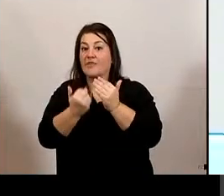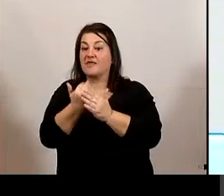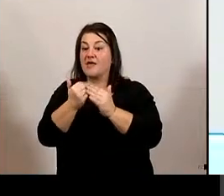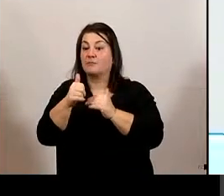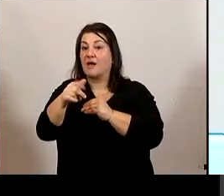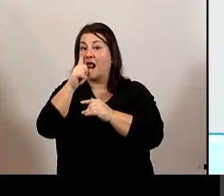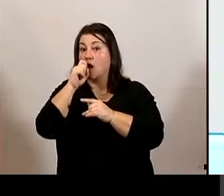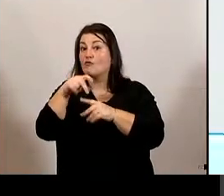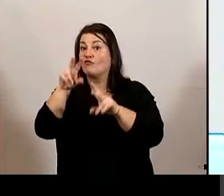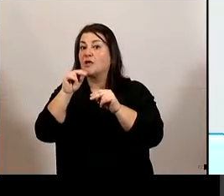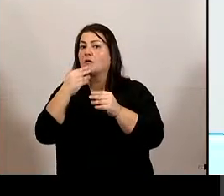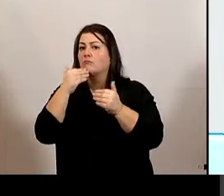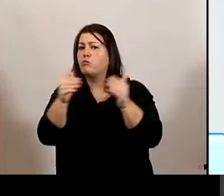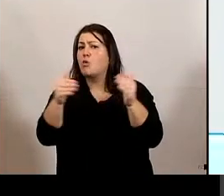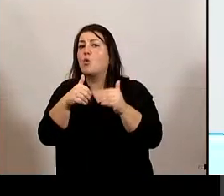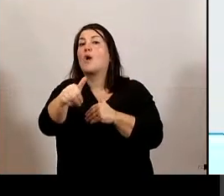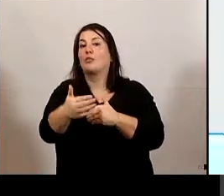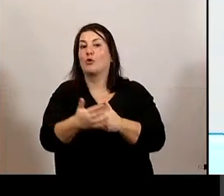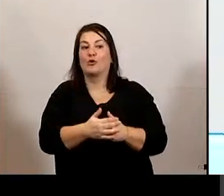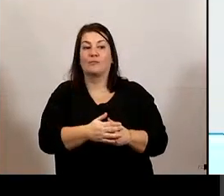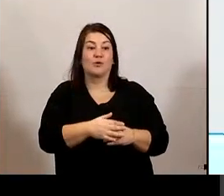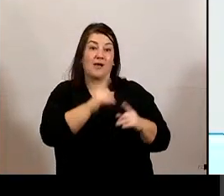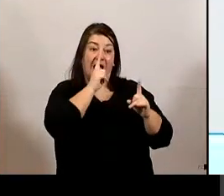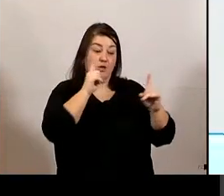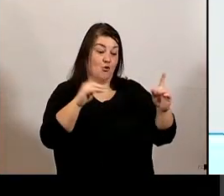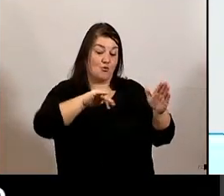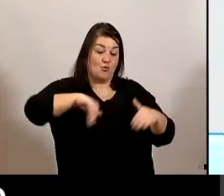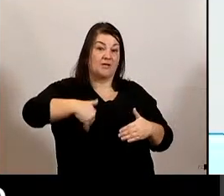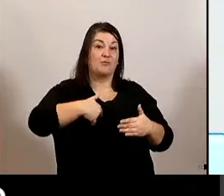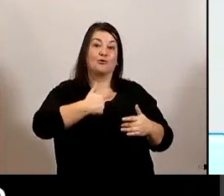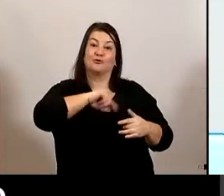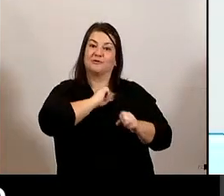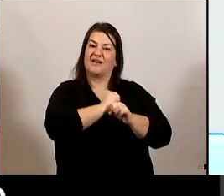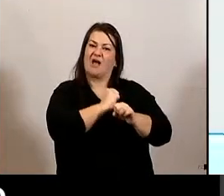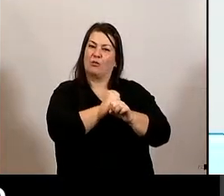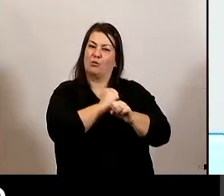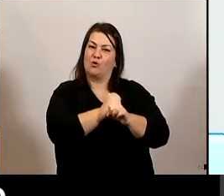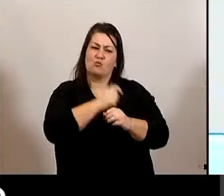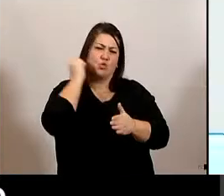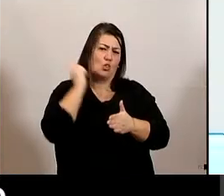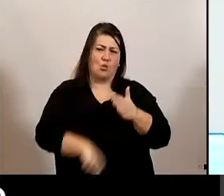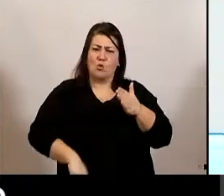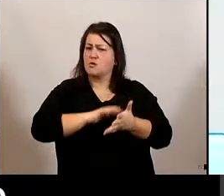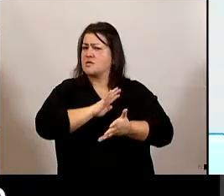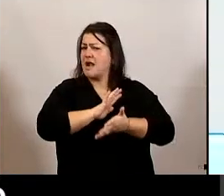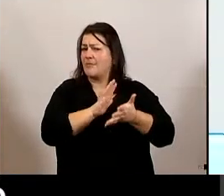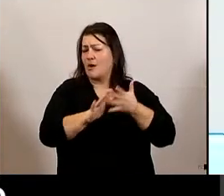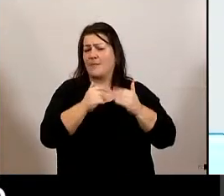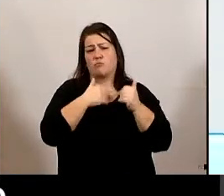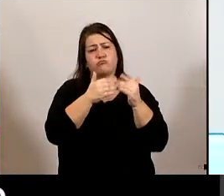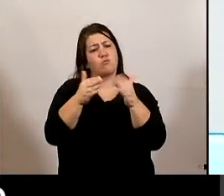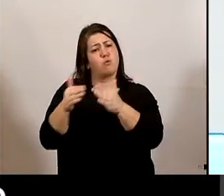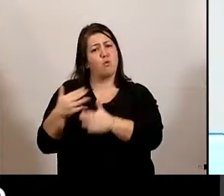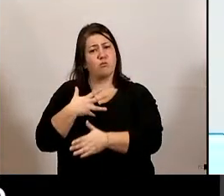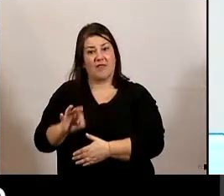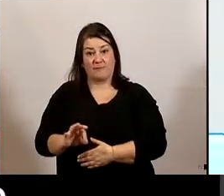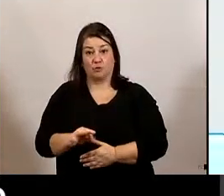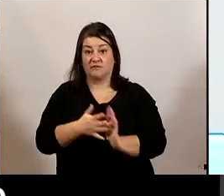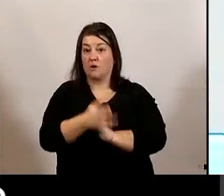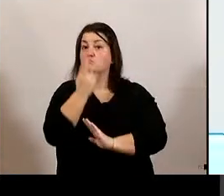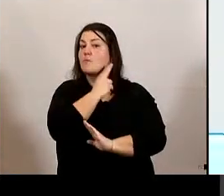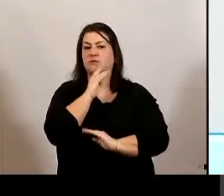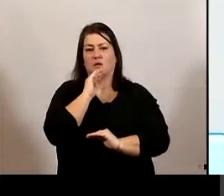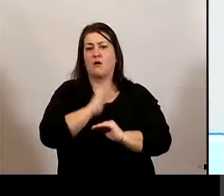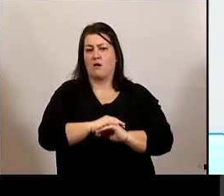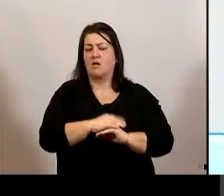el año. ¿Cuándo van a abrir? Hasta final de año. Estamos trabajando duramente y rápidamente para hacerlo. Es lo que les prometimos y es lo que